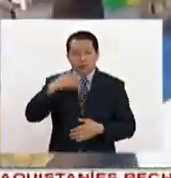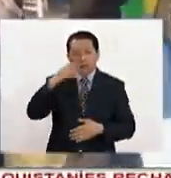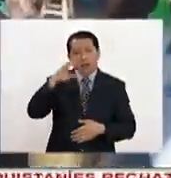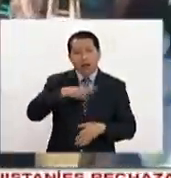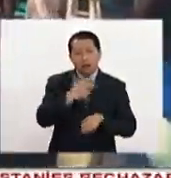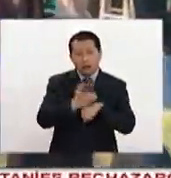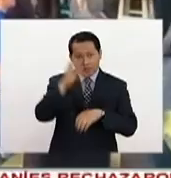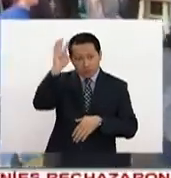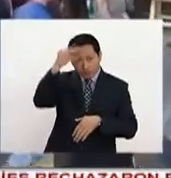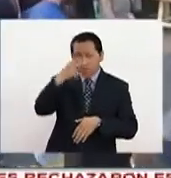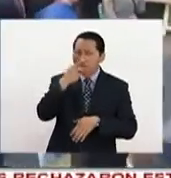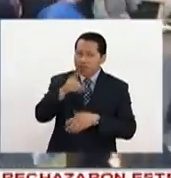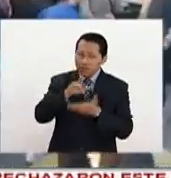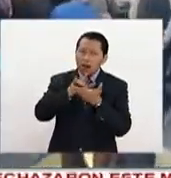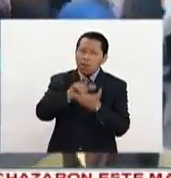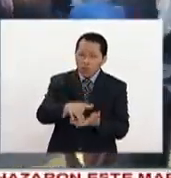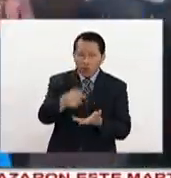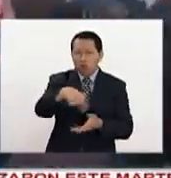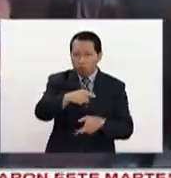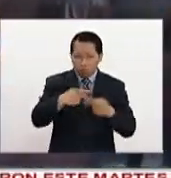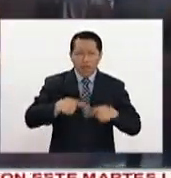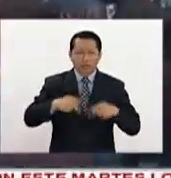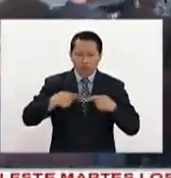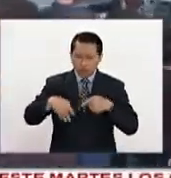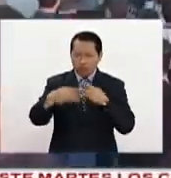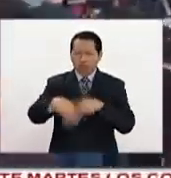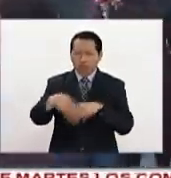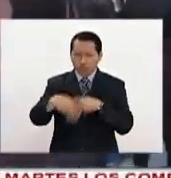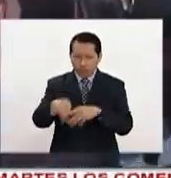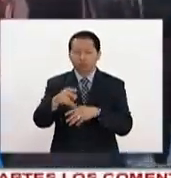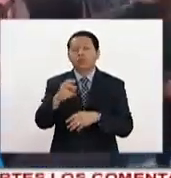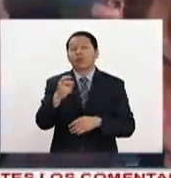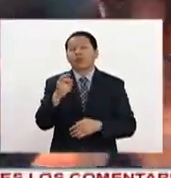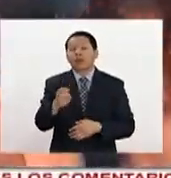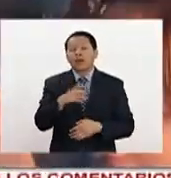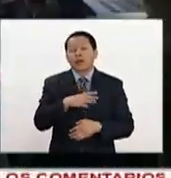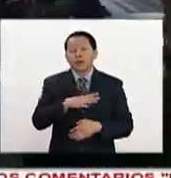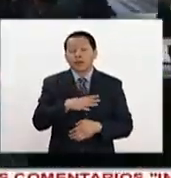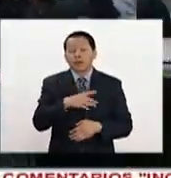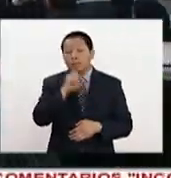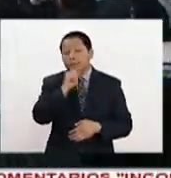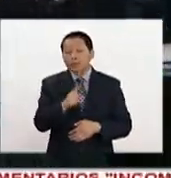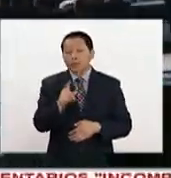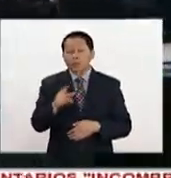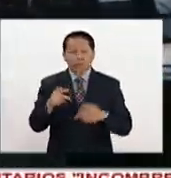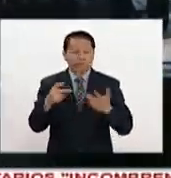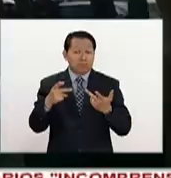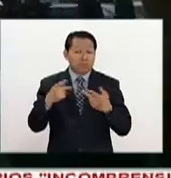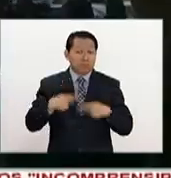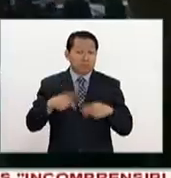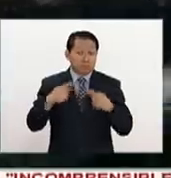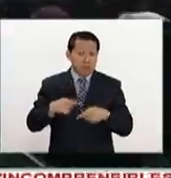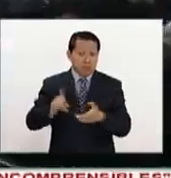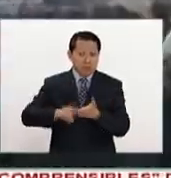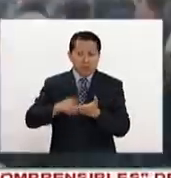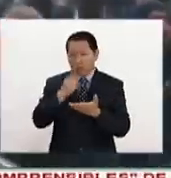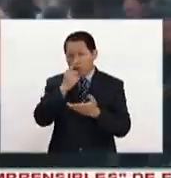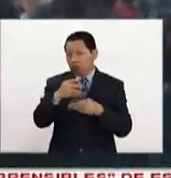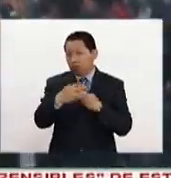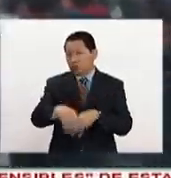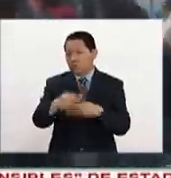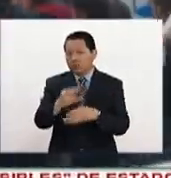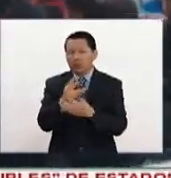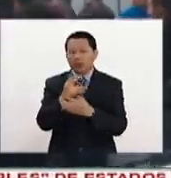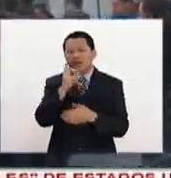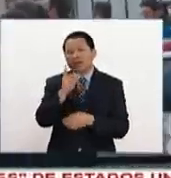Trump, expresó su apoyo a los manifestantes. El ayatolá Ali Khamenei aseguró que tras las manifestaciones se